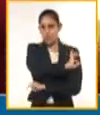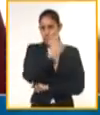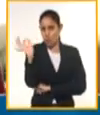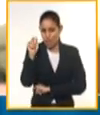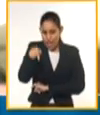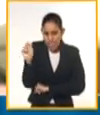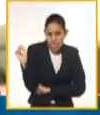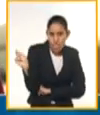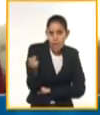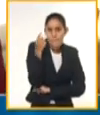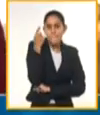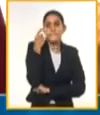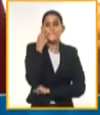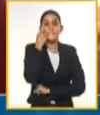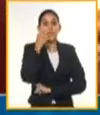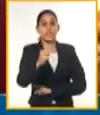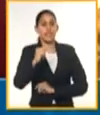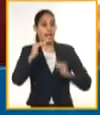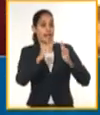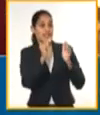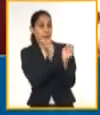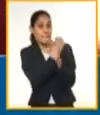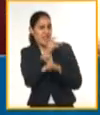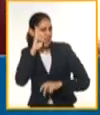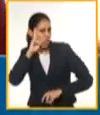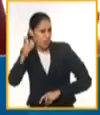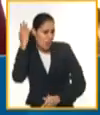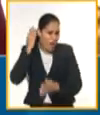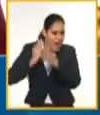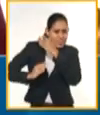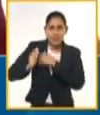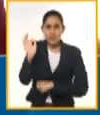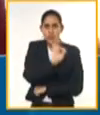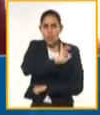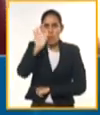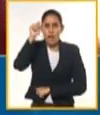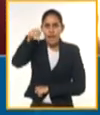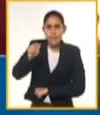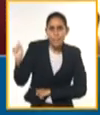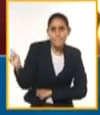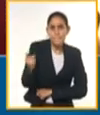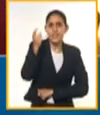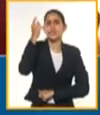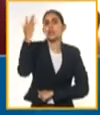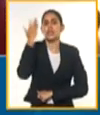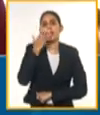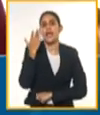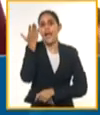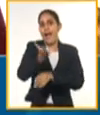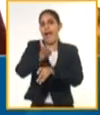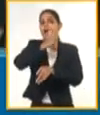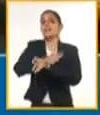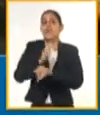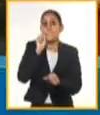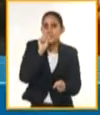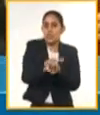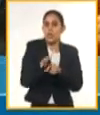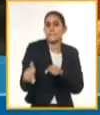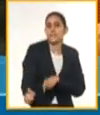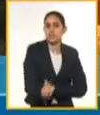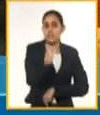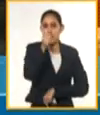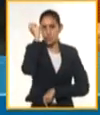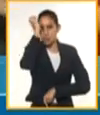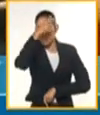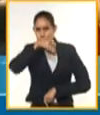los periodistas que cubrimos la Casa Blanca no recordamos algo así en los últimos años, ni durante el primer mandato de Donald Trump, y los más veteranos tampoco recuerdan